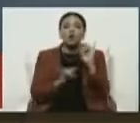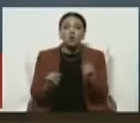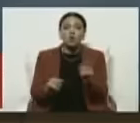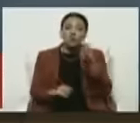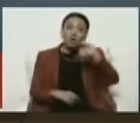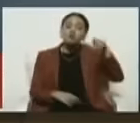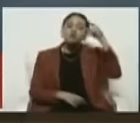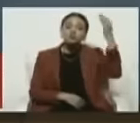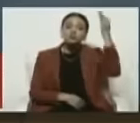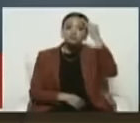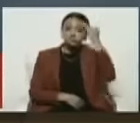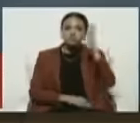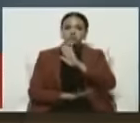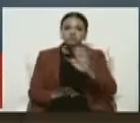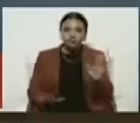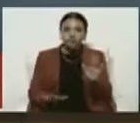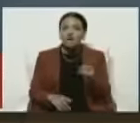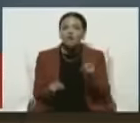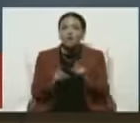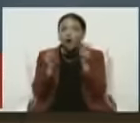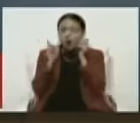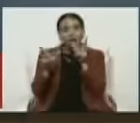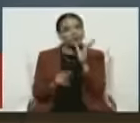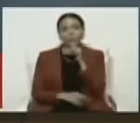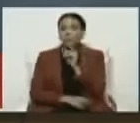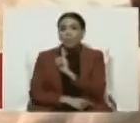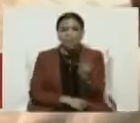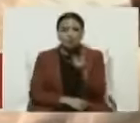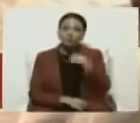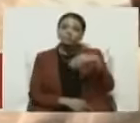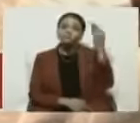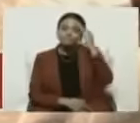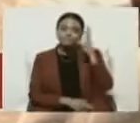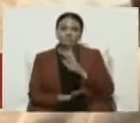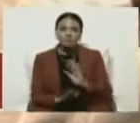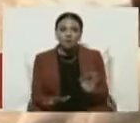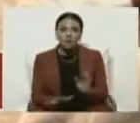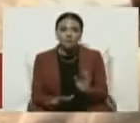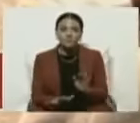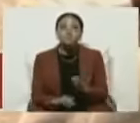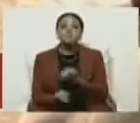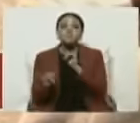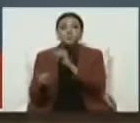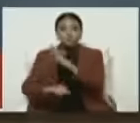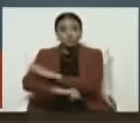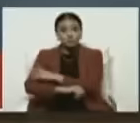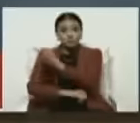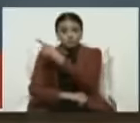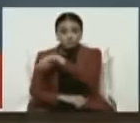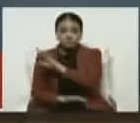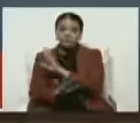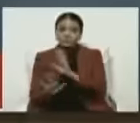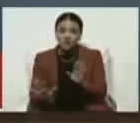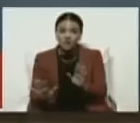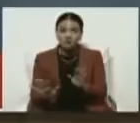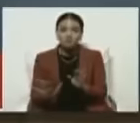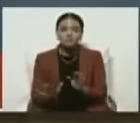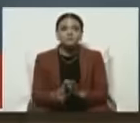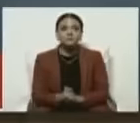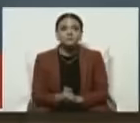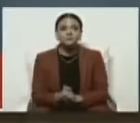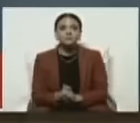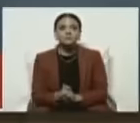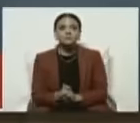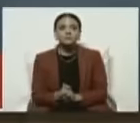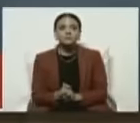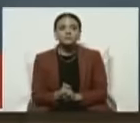para nadie, con sectores ya reconocidos,